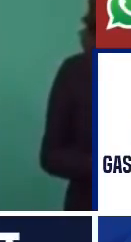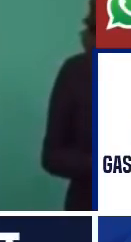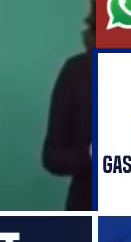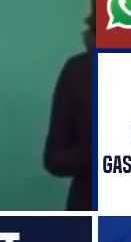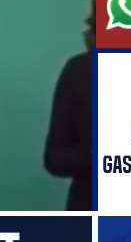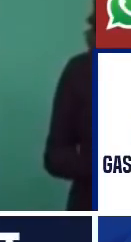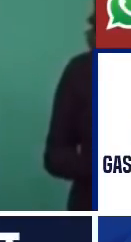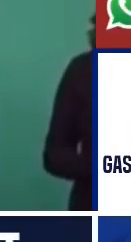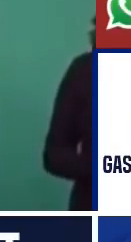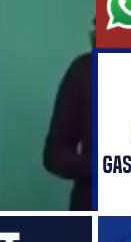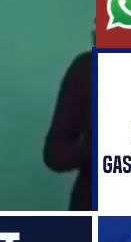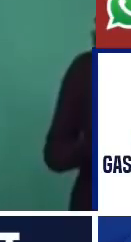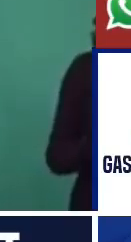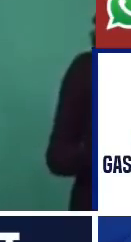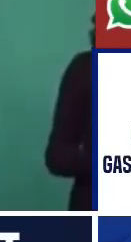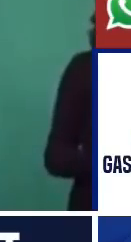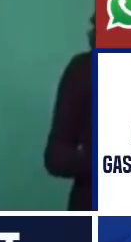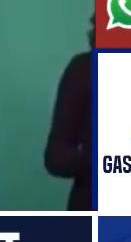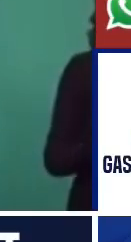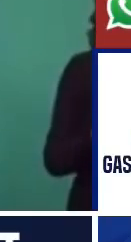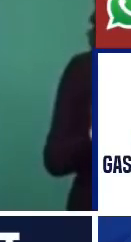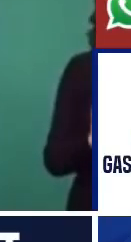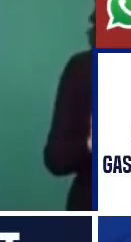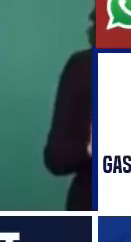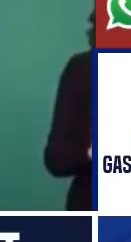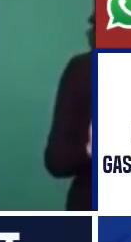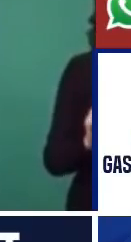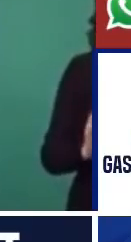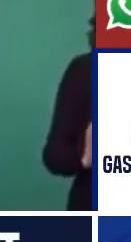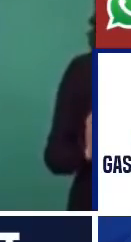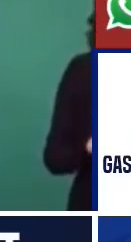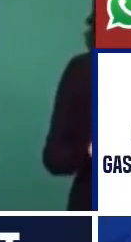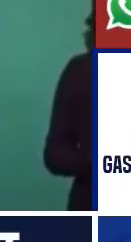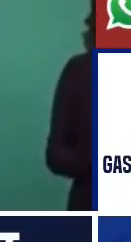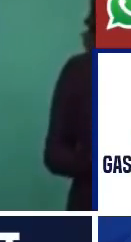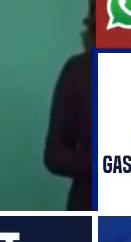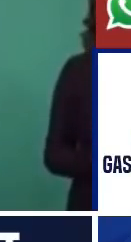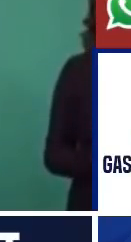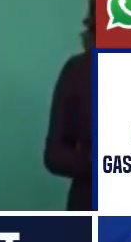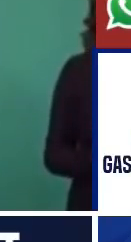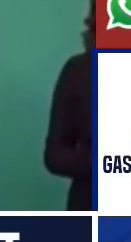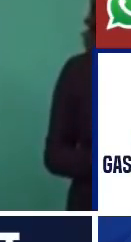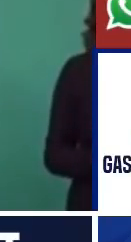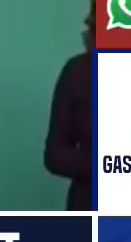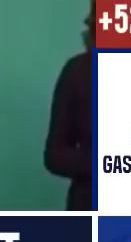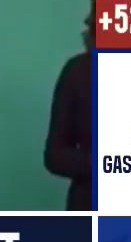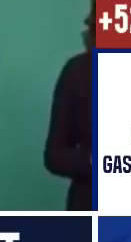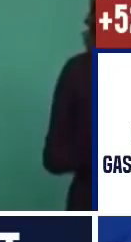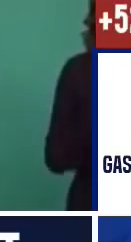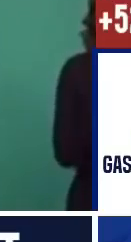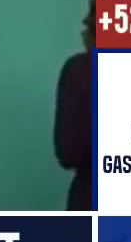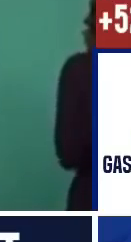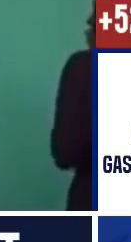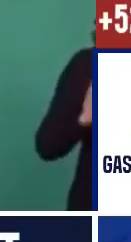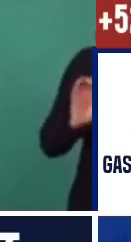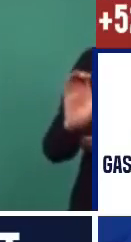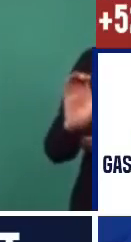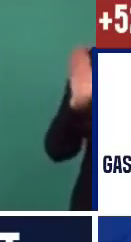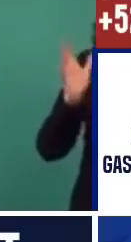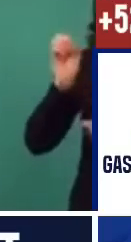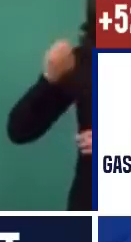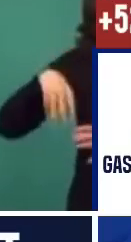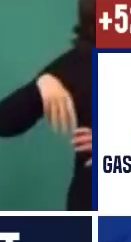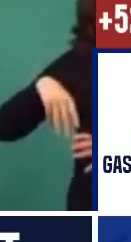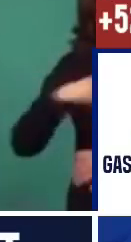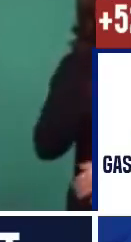Poco a poco. Poco a poco, nada más quiero cerciorarme si ya cayó el cajón.